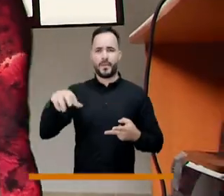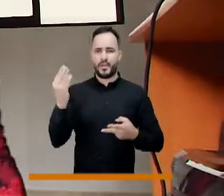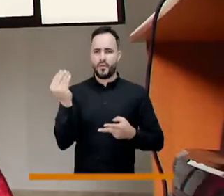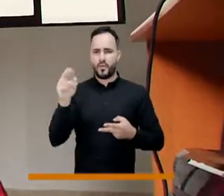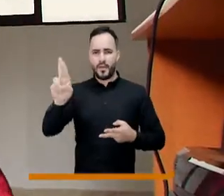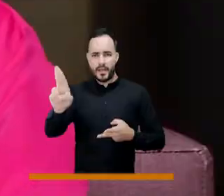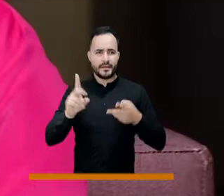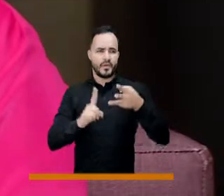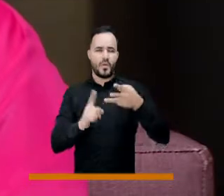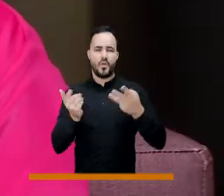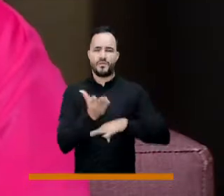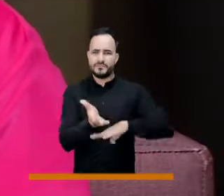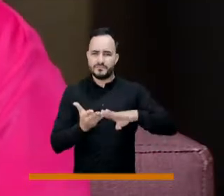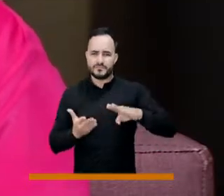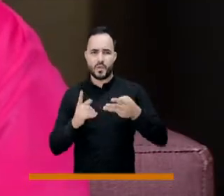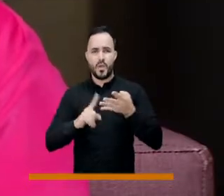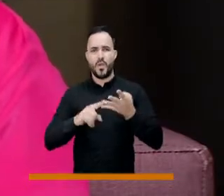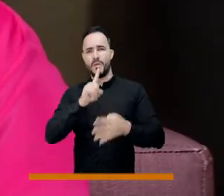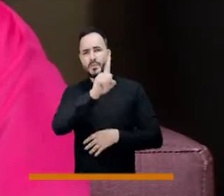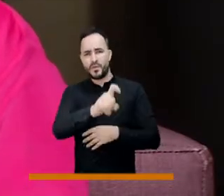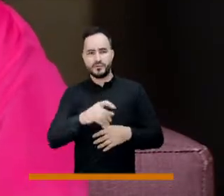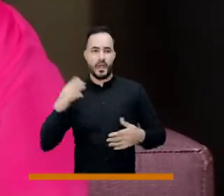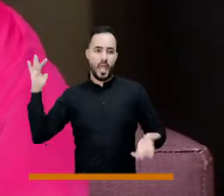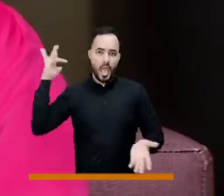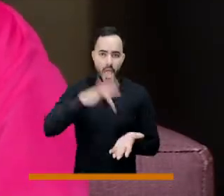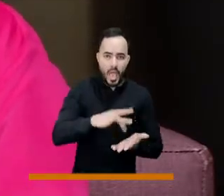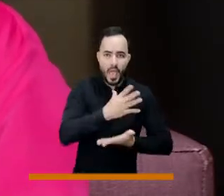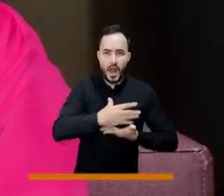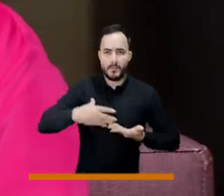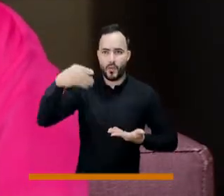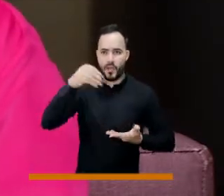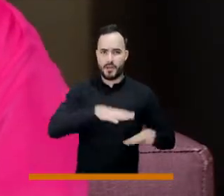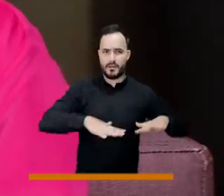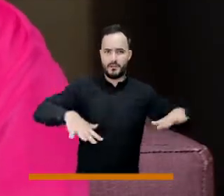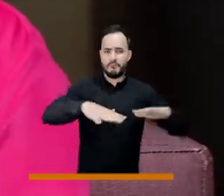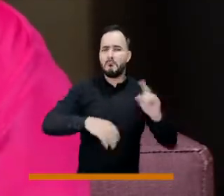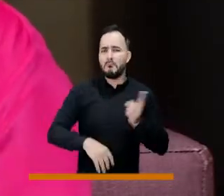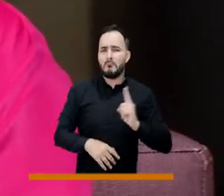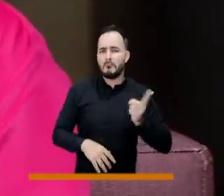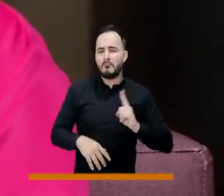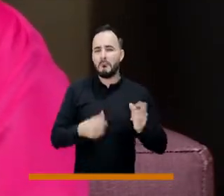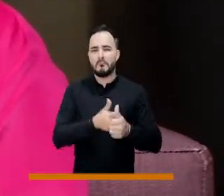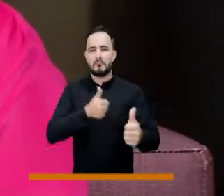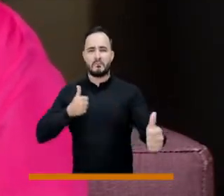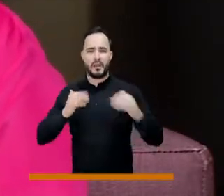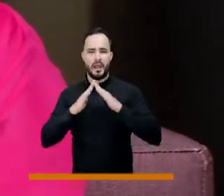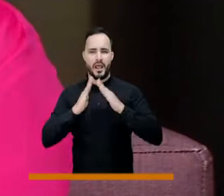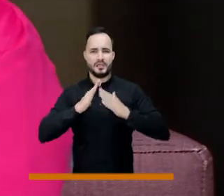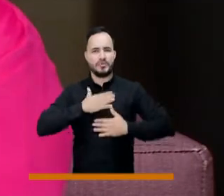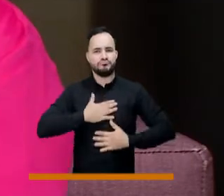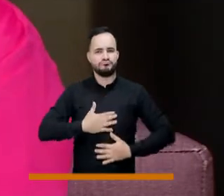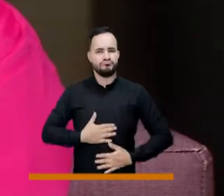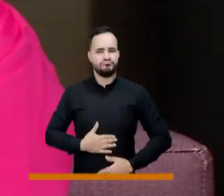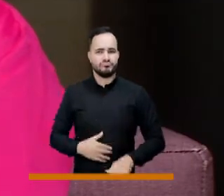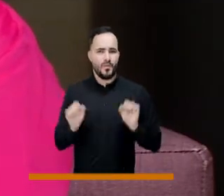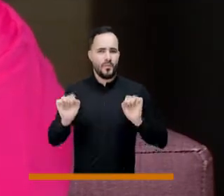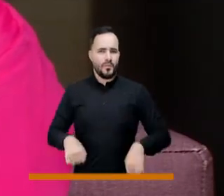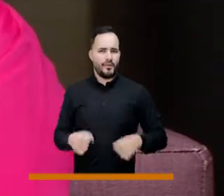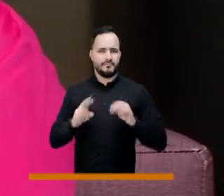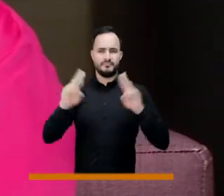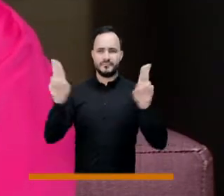una solicitud, hacer una consulta y la telemedicina. Y muchos otros beneficios que desde el